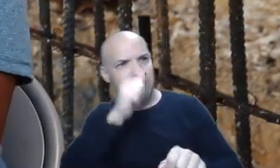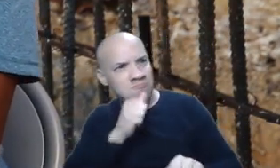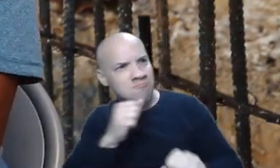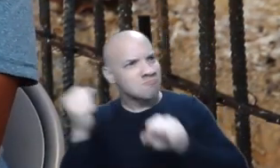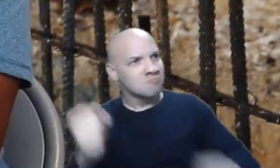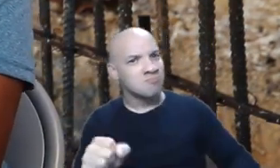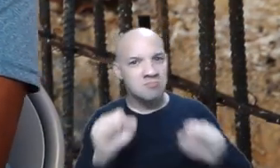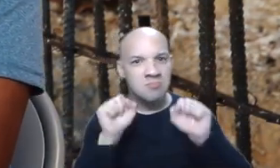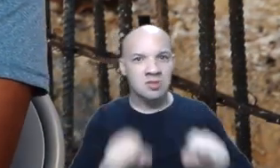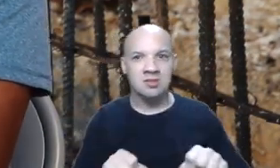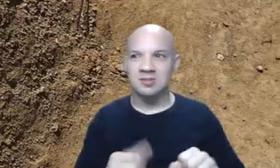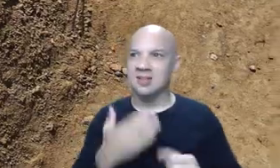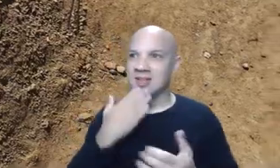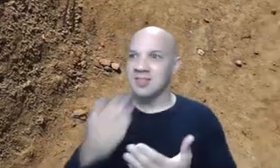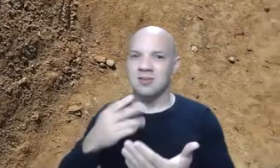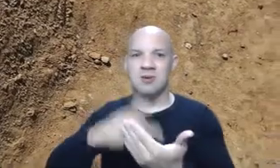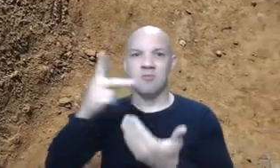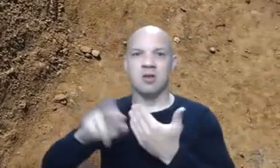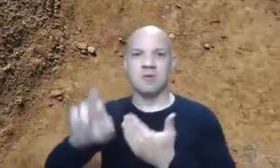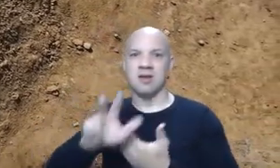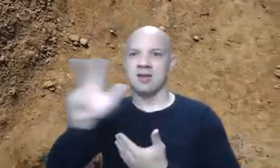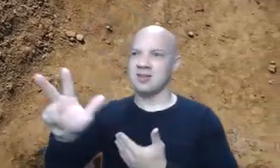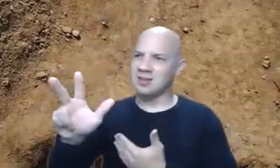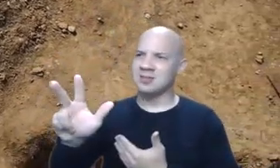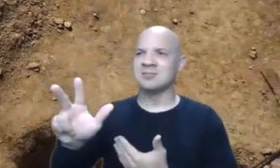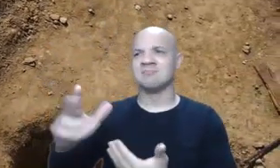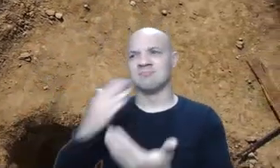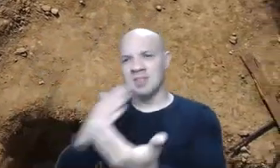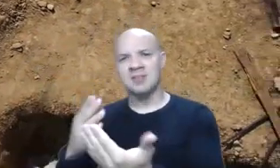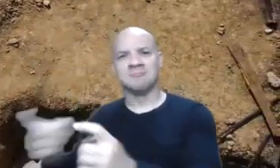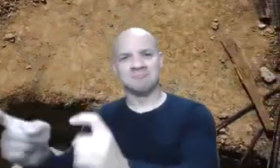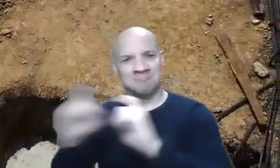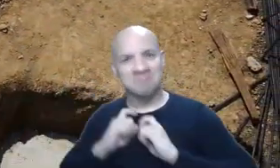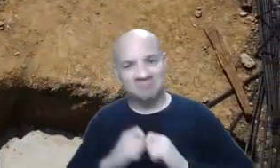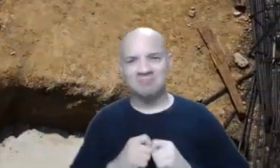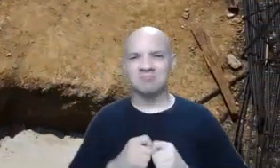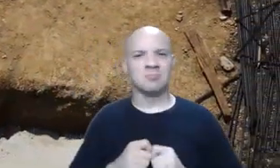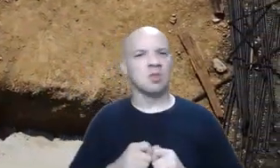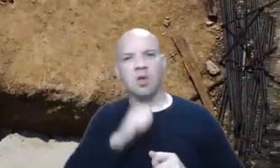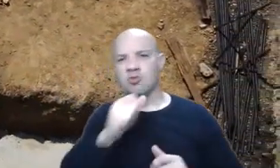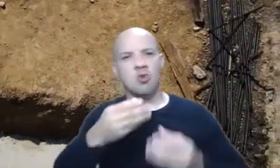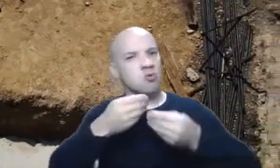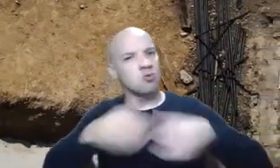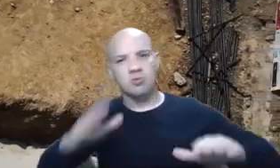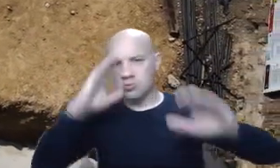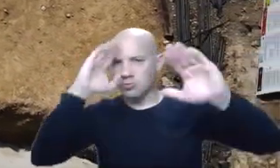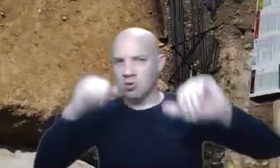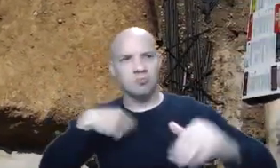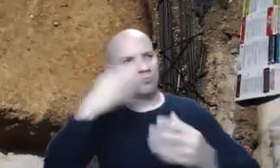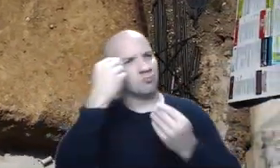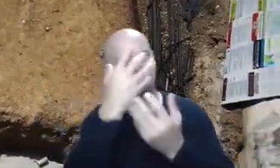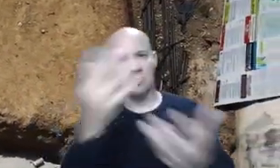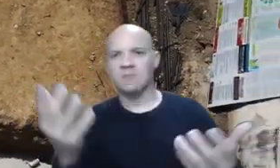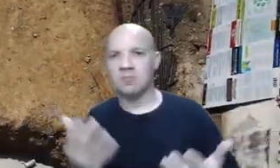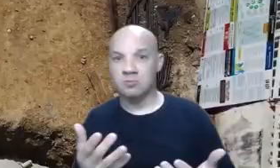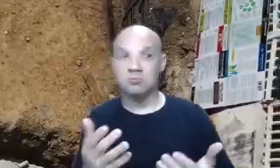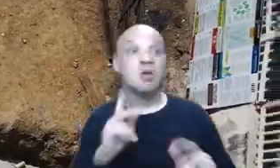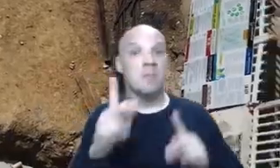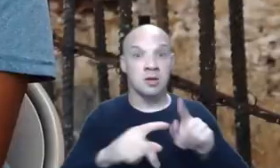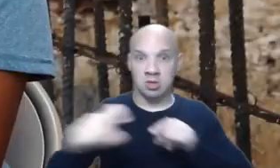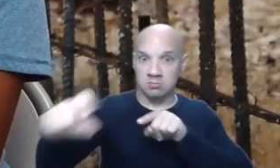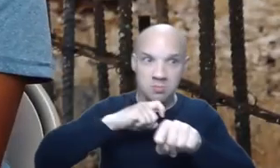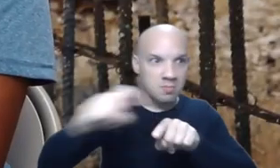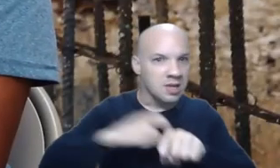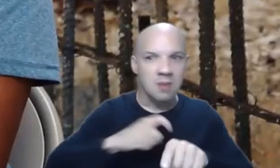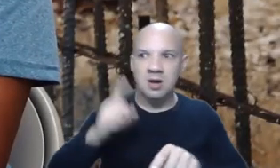mismo. Y gracias al programa G3, pues la voy a tener. El mensaje que le doy, pues no pierdan las esperanzas. Yo tengo unas personas que siempre las